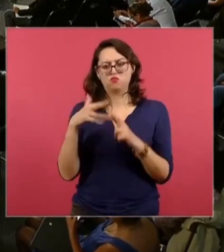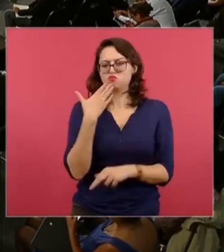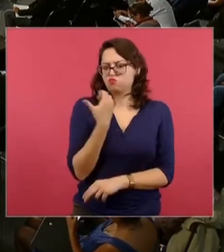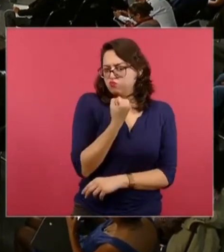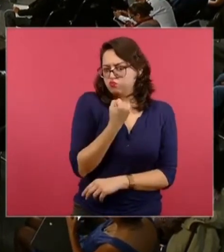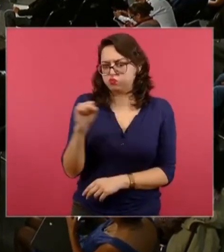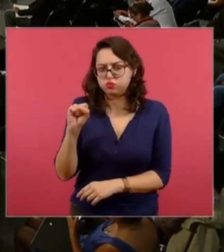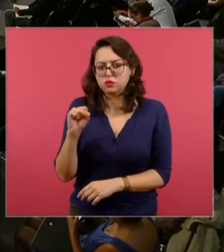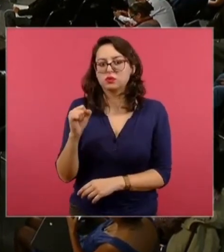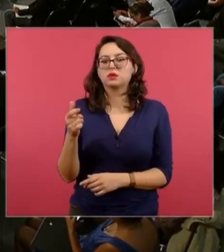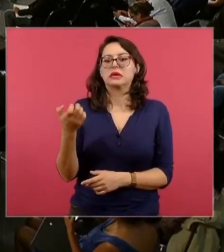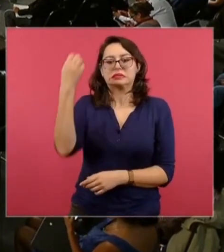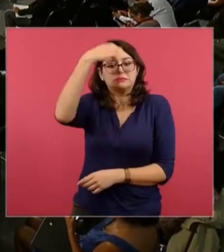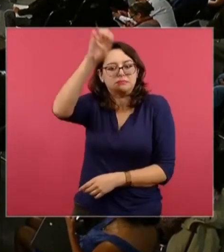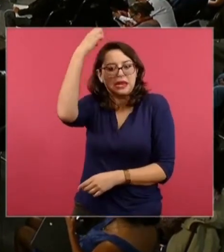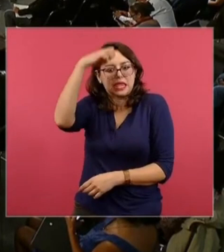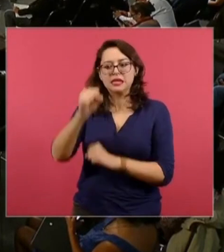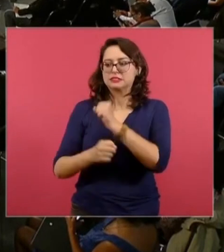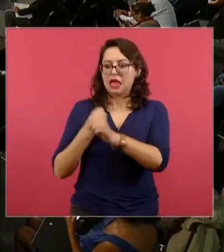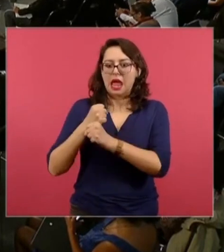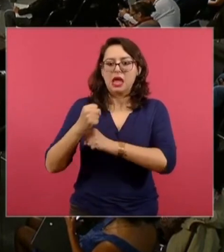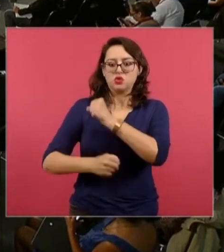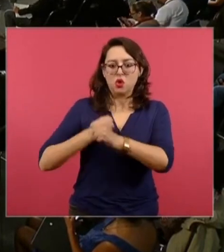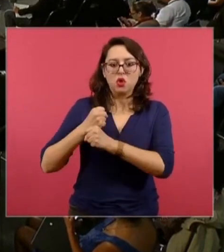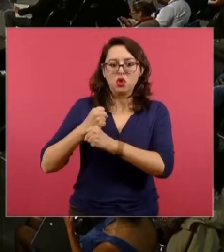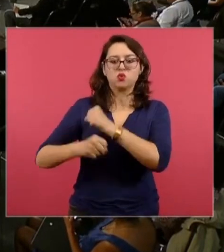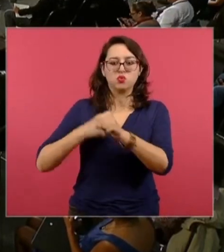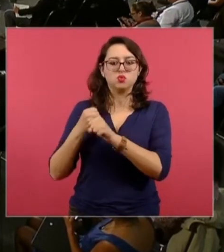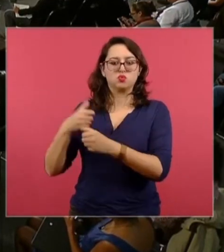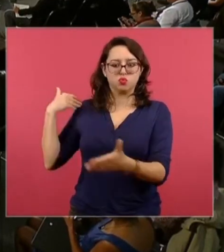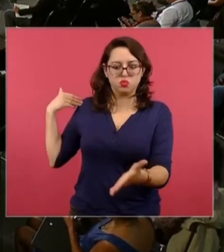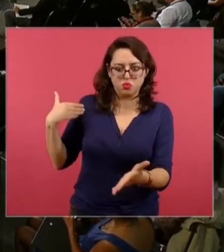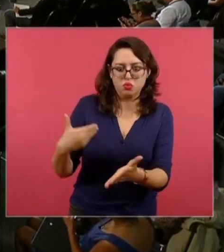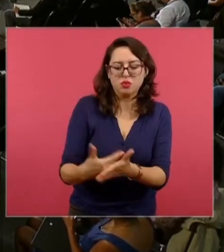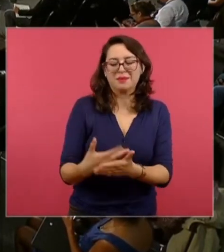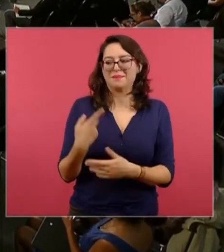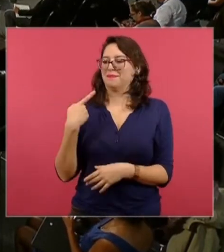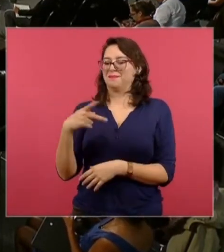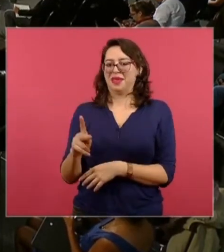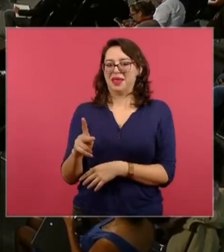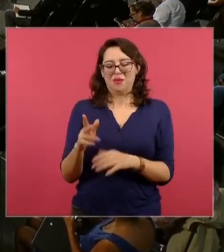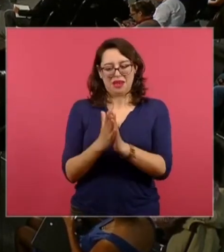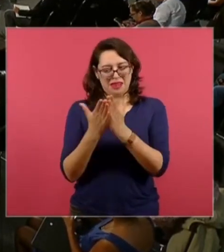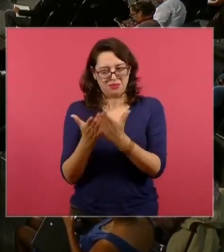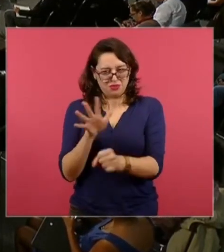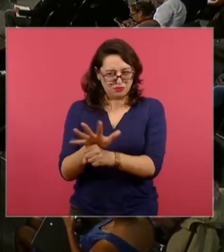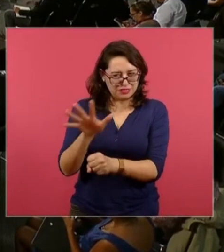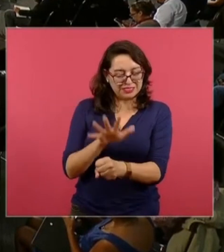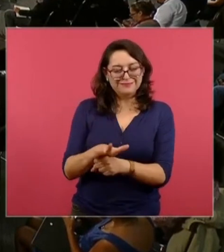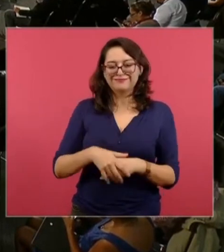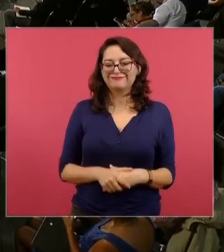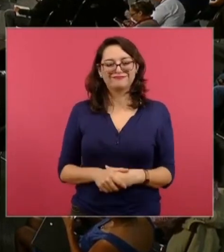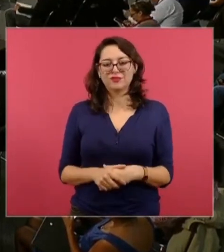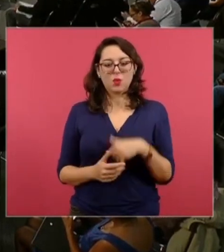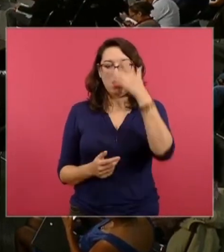grupo, maestros con mucha trayectoria, con años y años de estar frente a grupo, pero queríamos más, porque sabíamos lo que